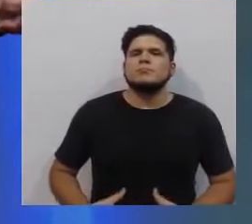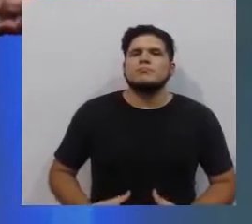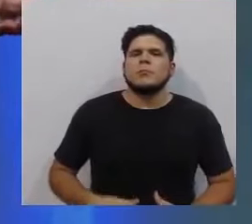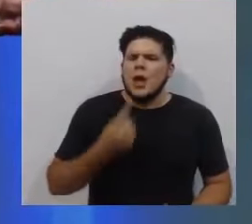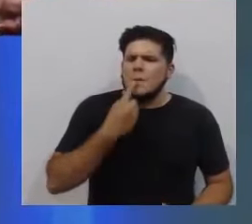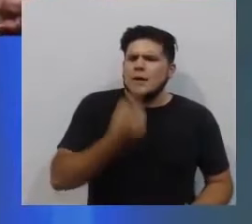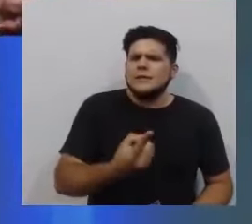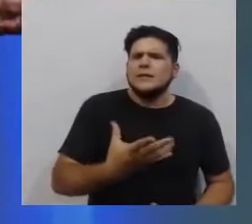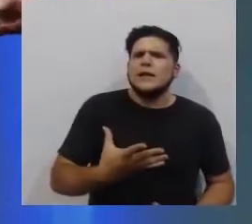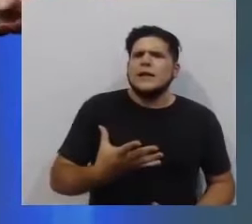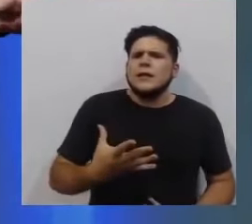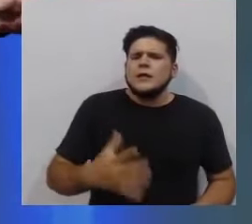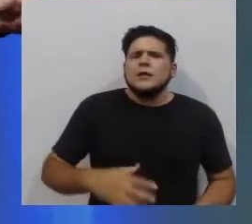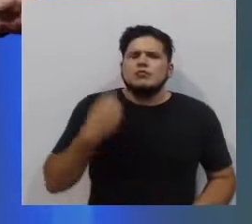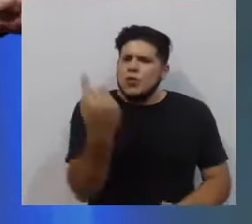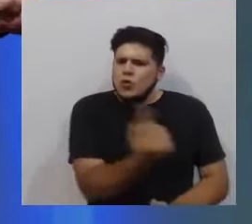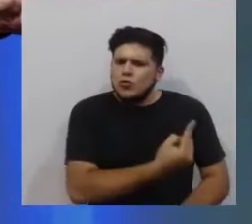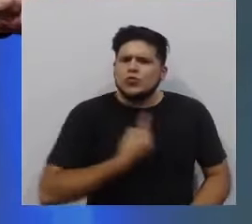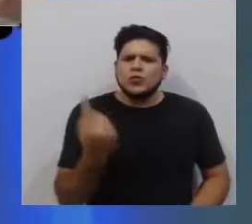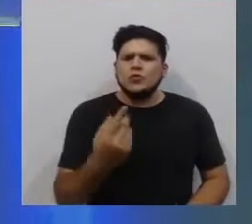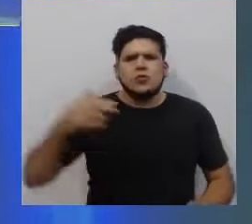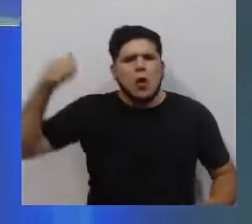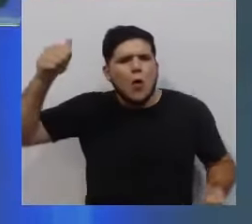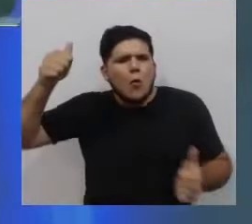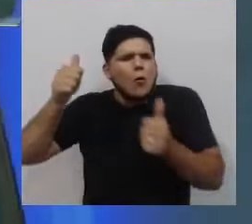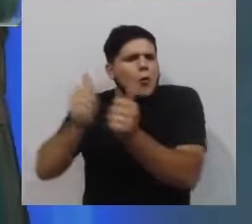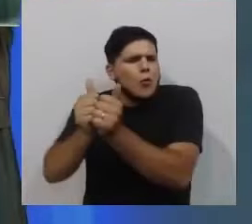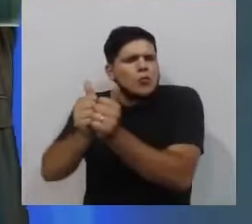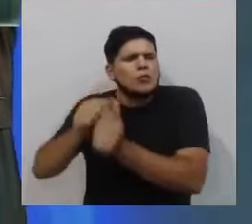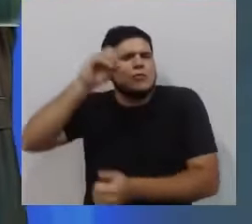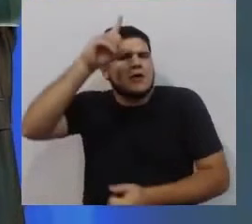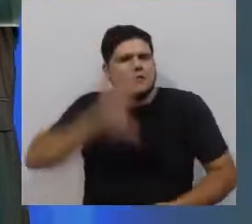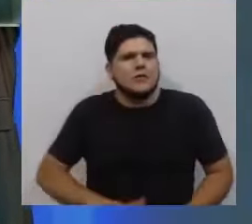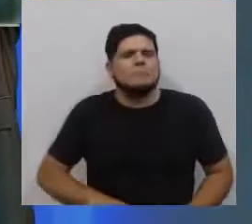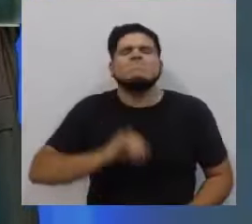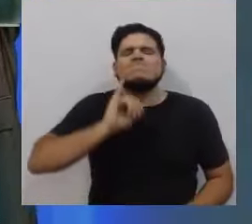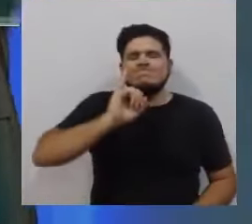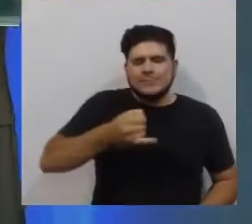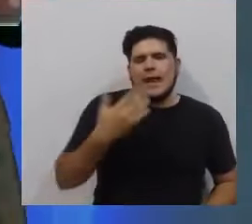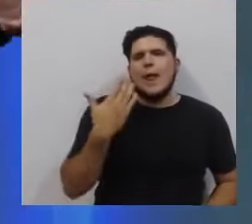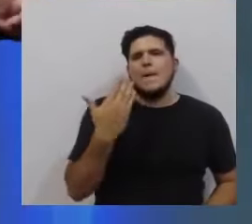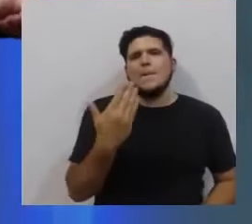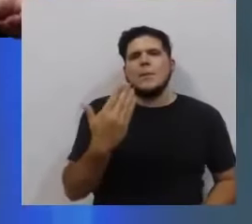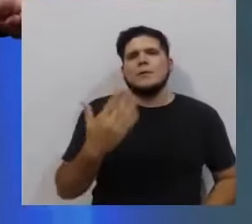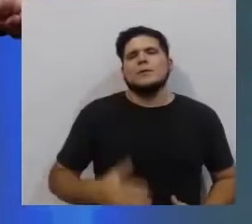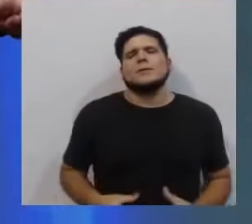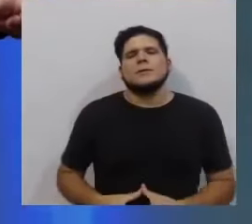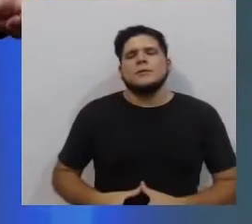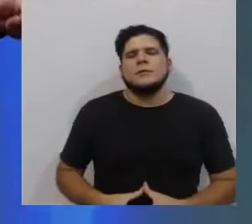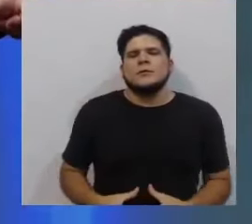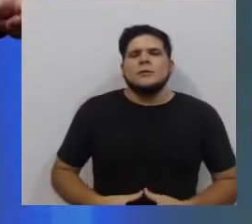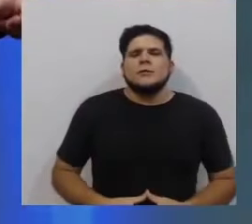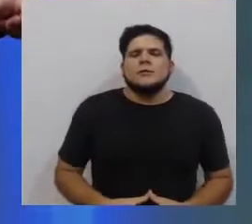se puede diga su hermano si vos te pone las pilas se puede vamos dígaselo si te pones las pilas se